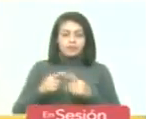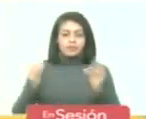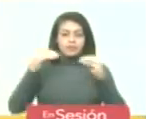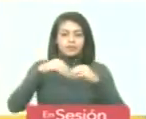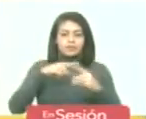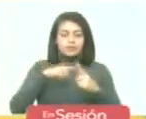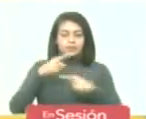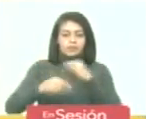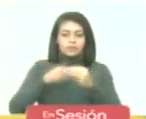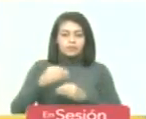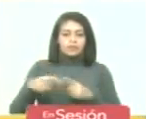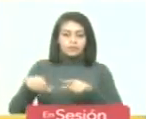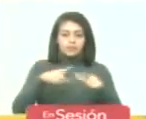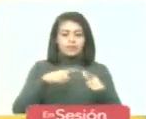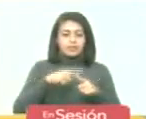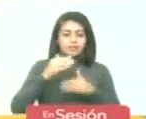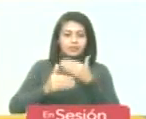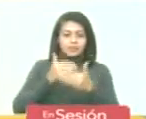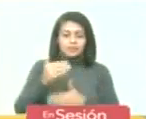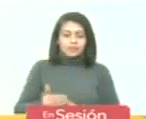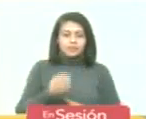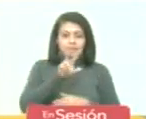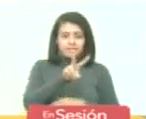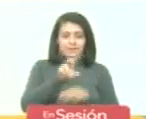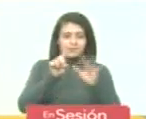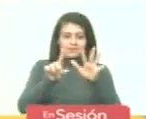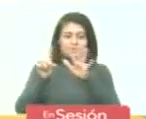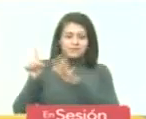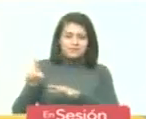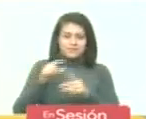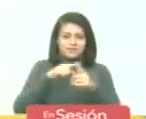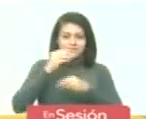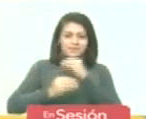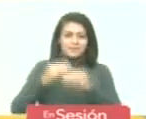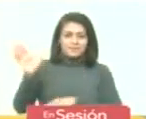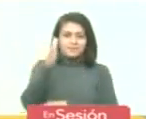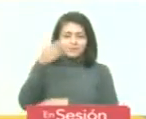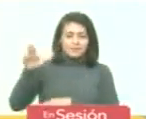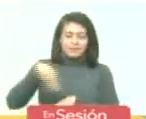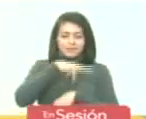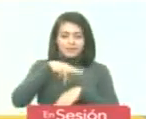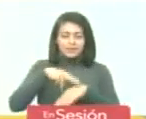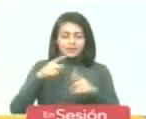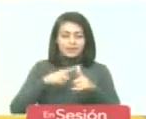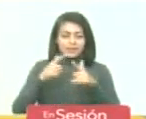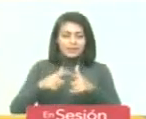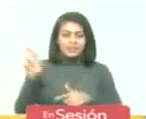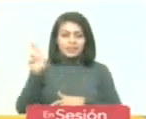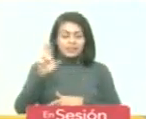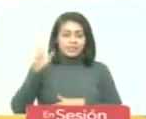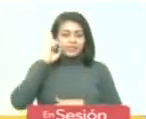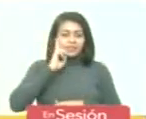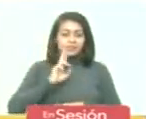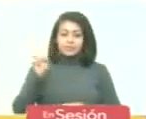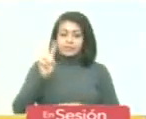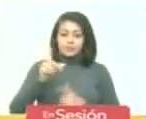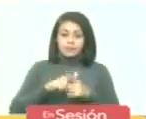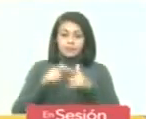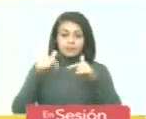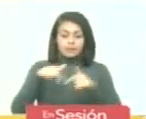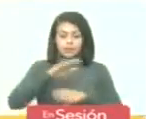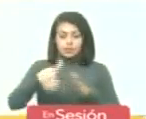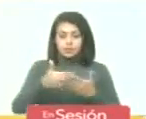con motivo de conmemorarse los 216 años de la izada de nuestra bandera nacional en la República Bolivariana de Venezuela.